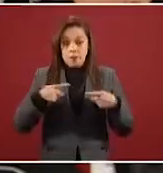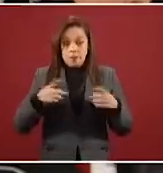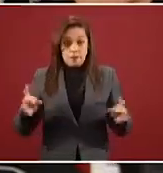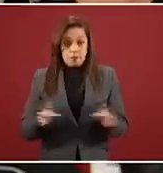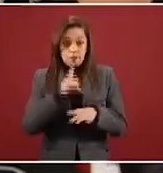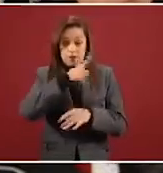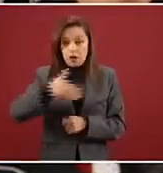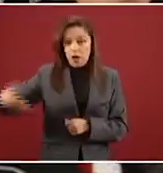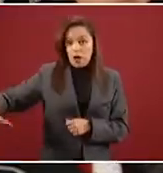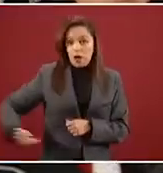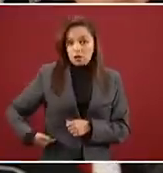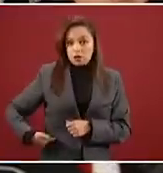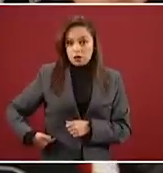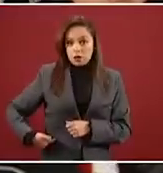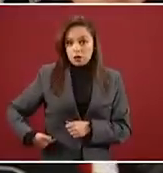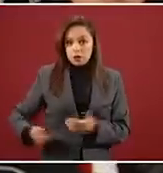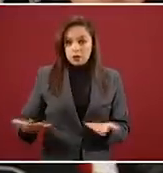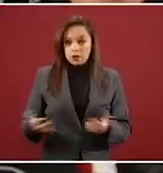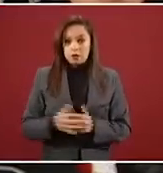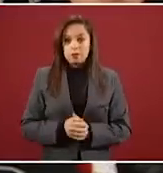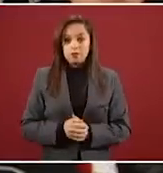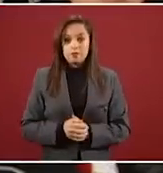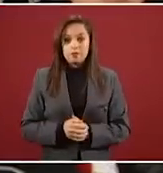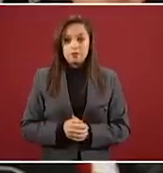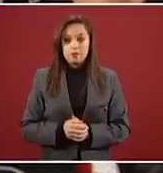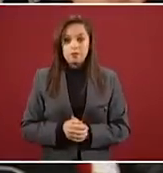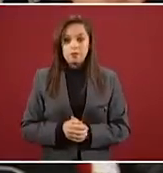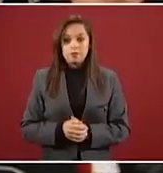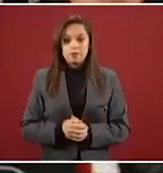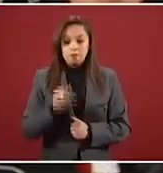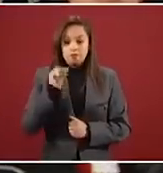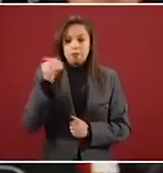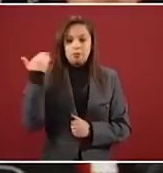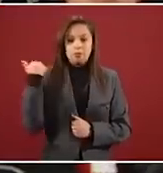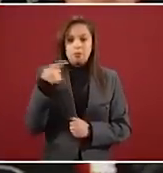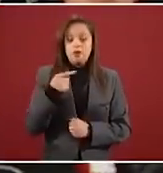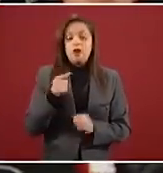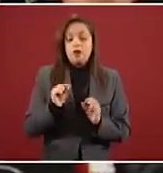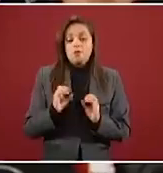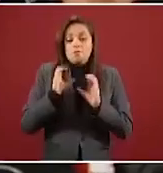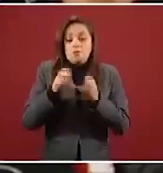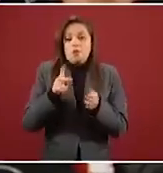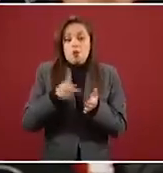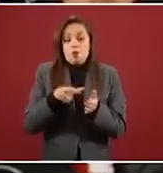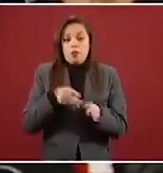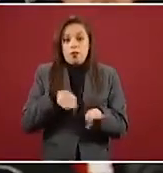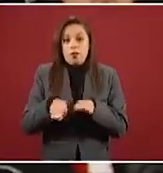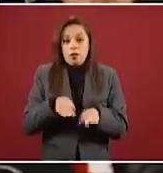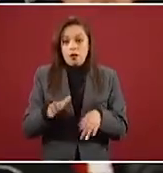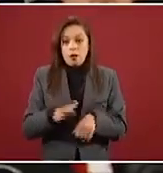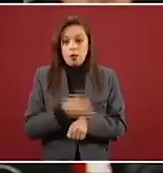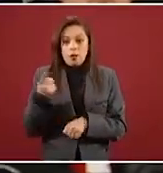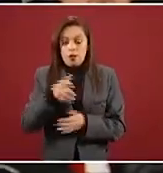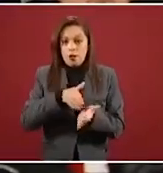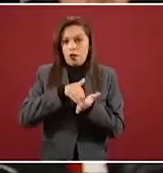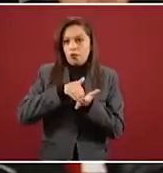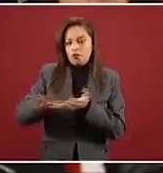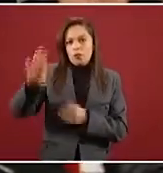el Chato, en una de sus giras, apenas se reincorporó, pum, fulminante su